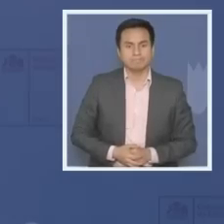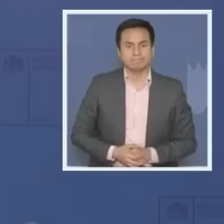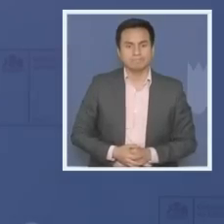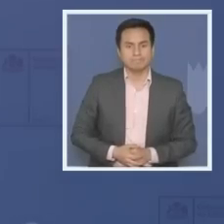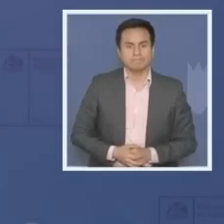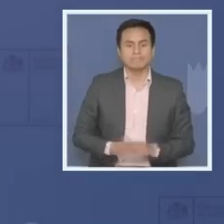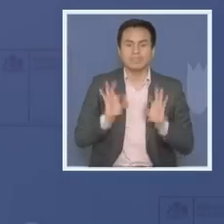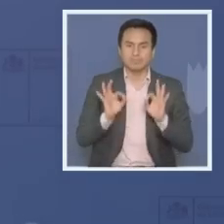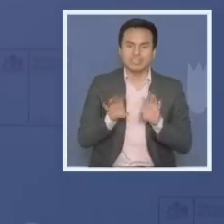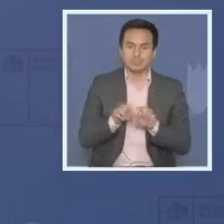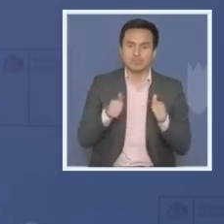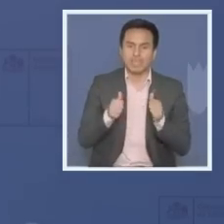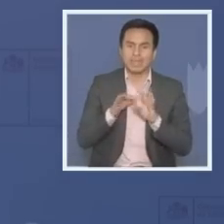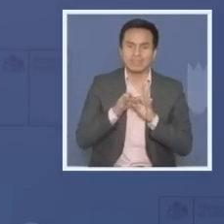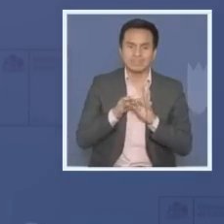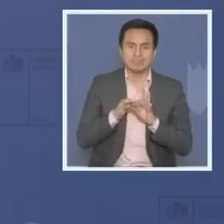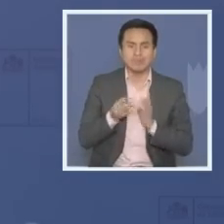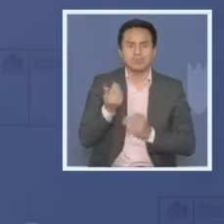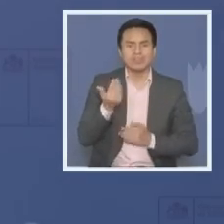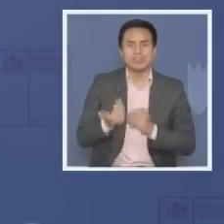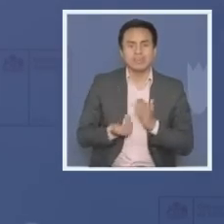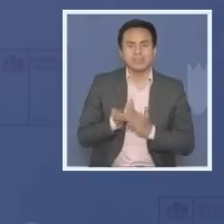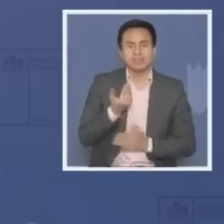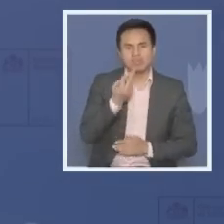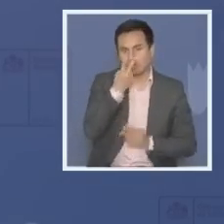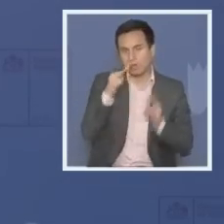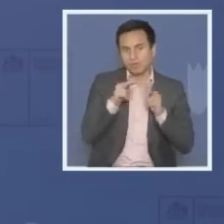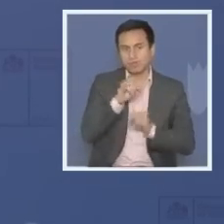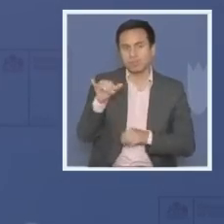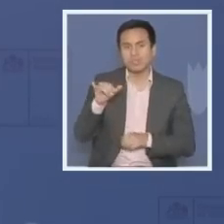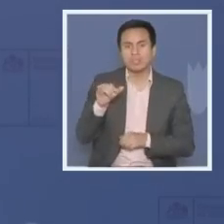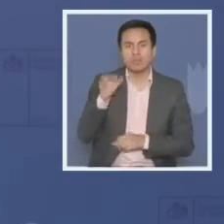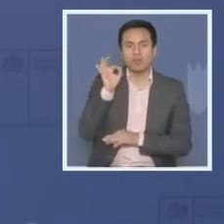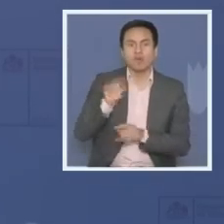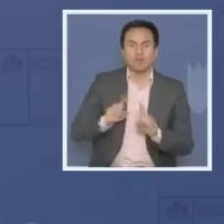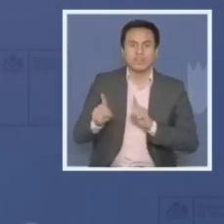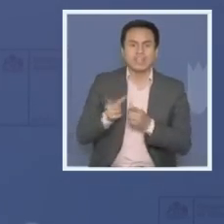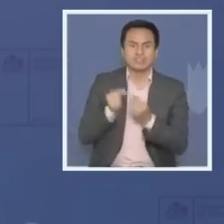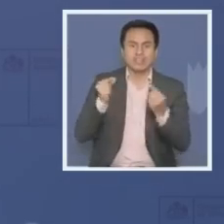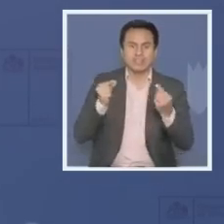Estamos listos, muchas gracias. Buenos días, nos vemos después del COGRID nacional.